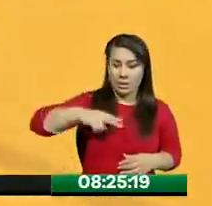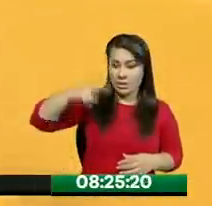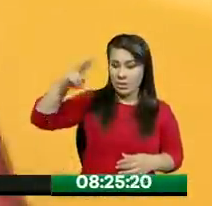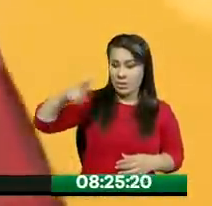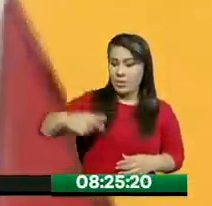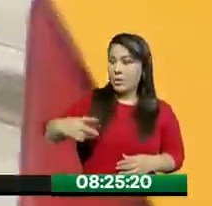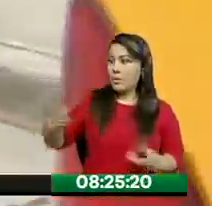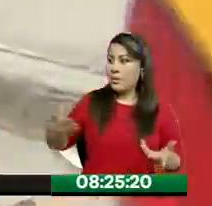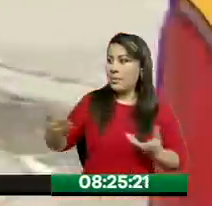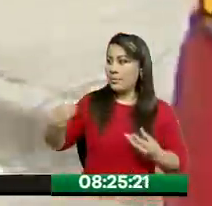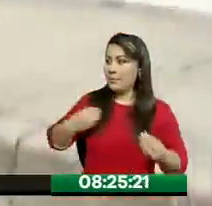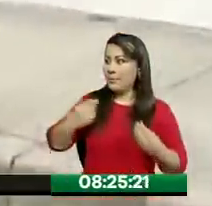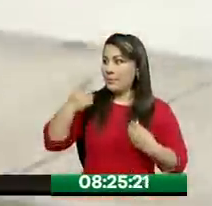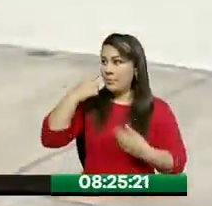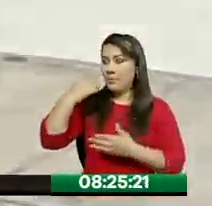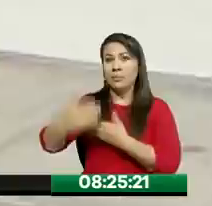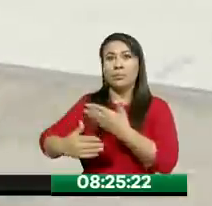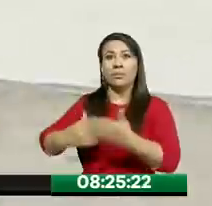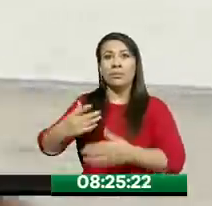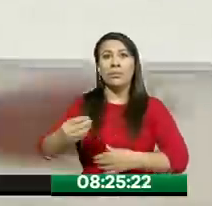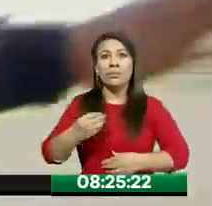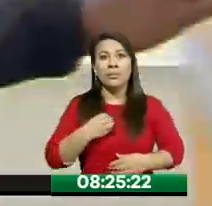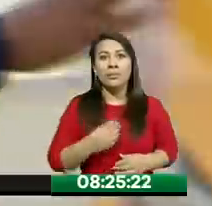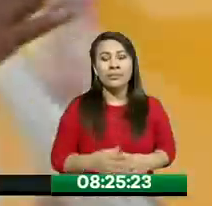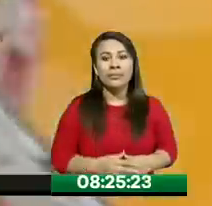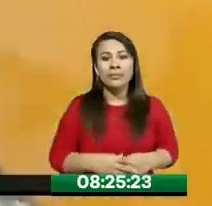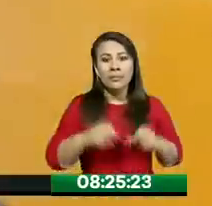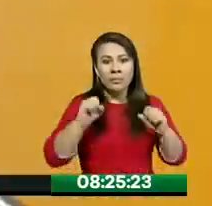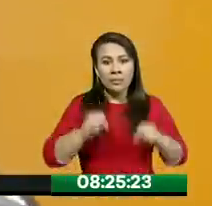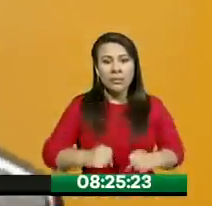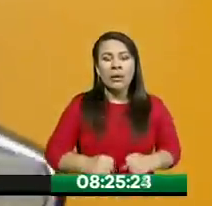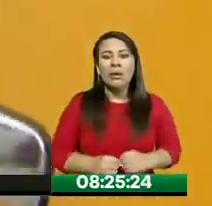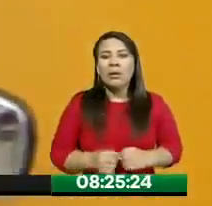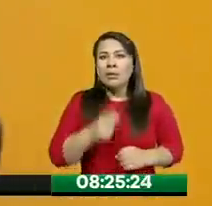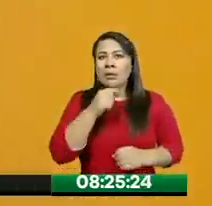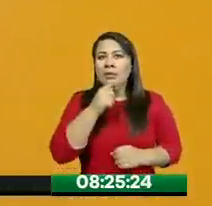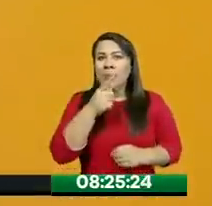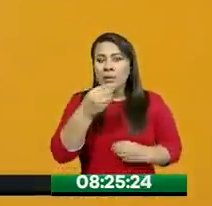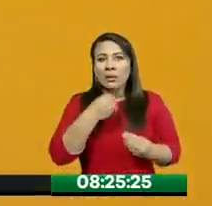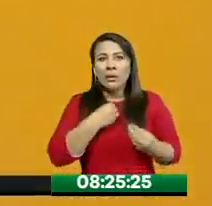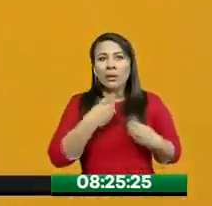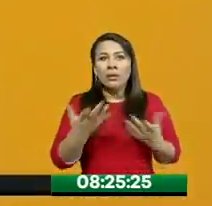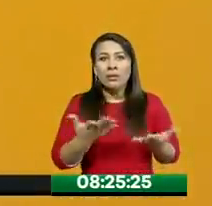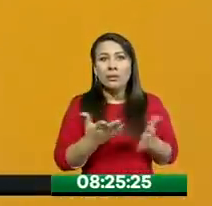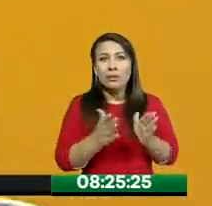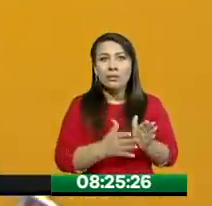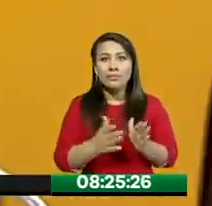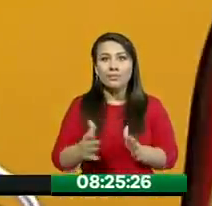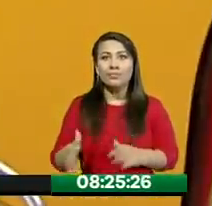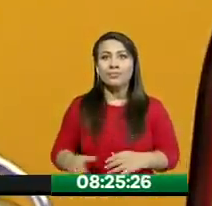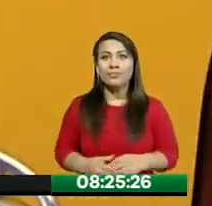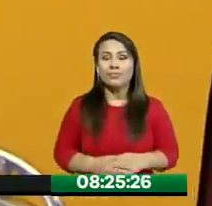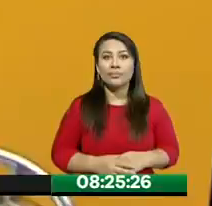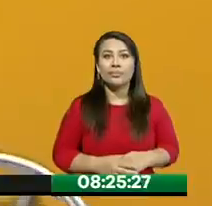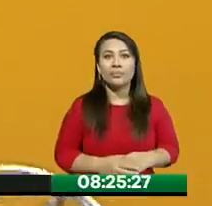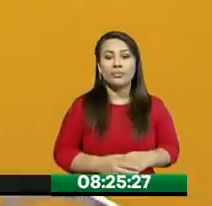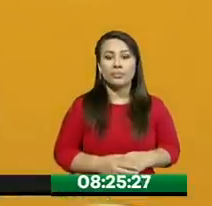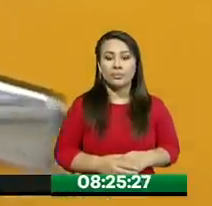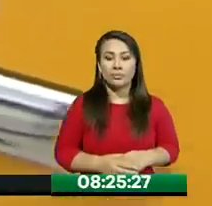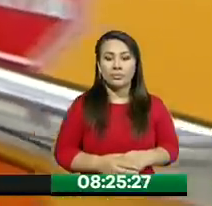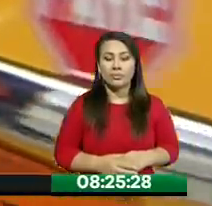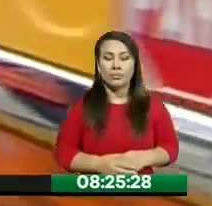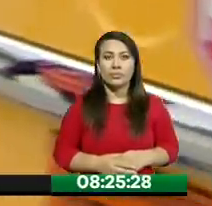y cigarrillos. Las autoridades hacen ahora un llamado a los padres para que tengan más cuidado con sus